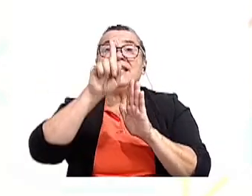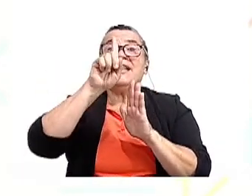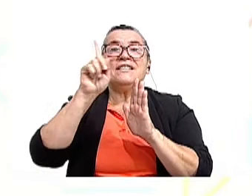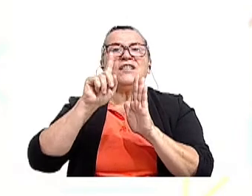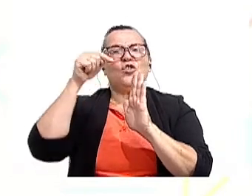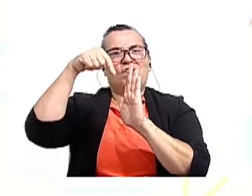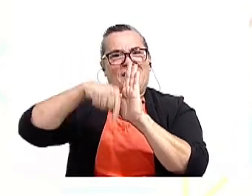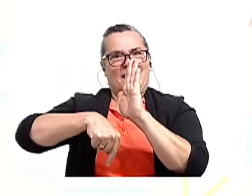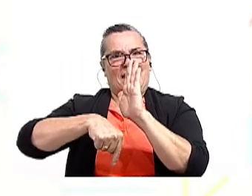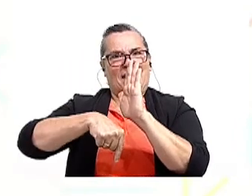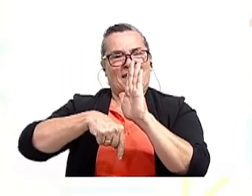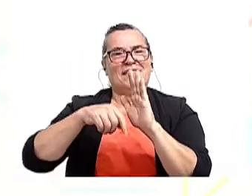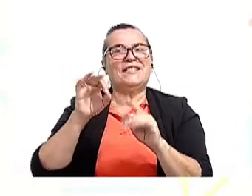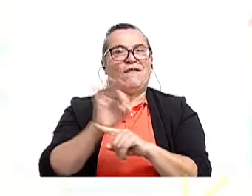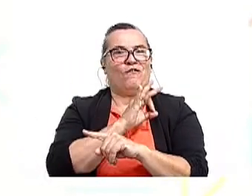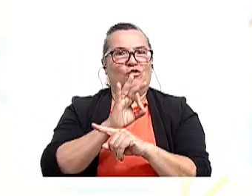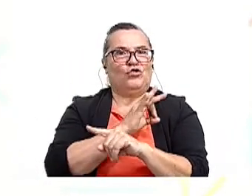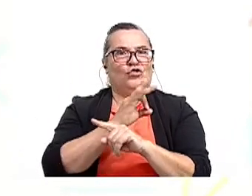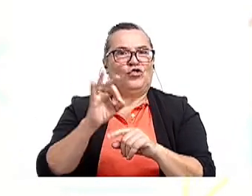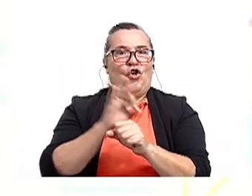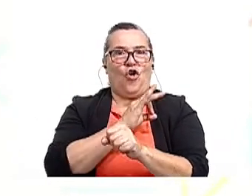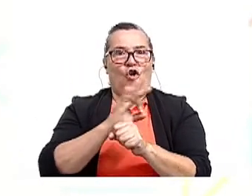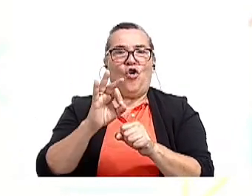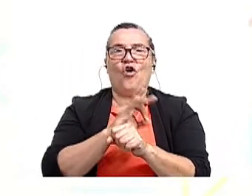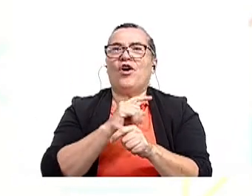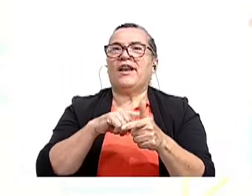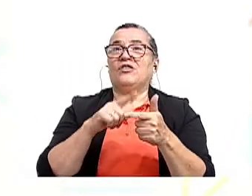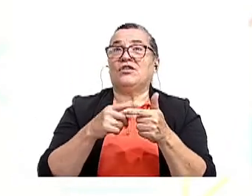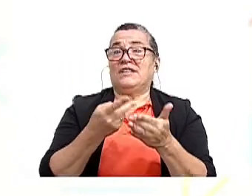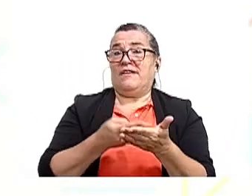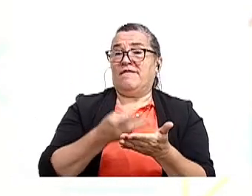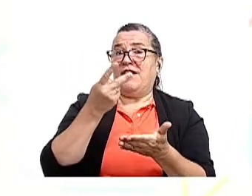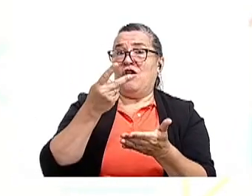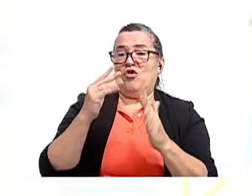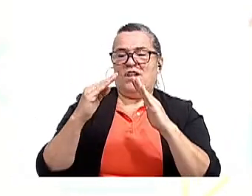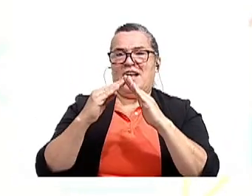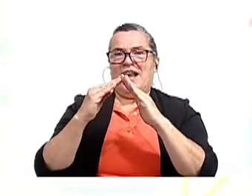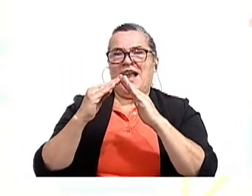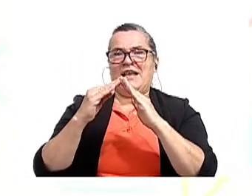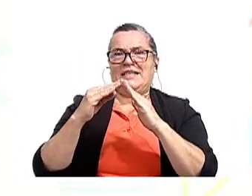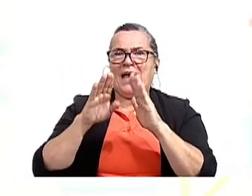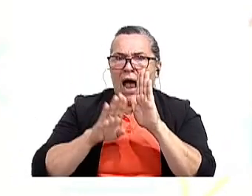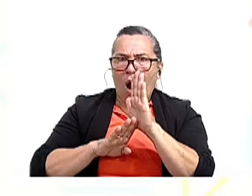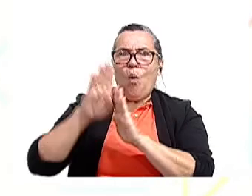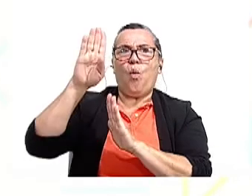función? Entonces, el valor de la casa aumenta